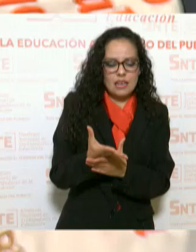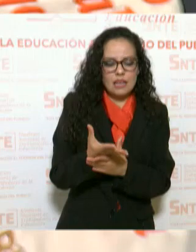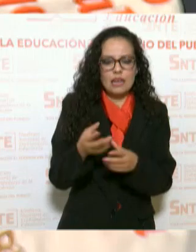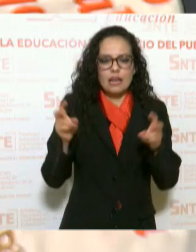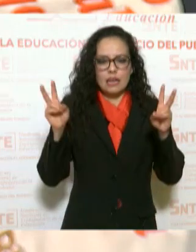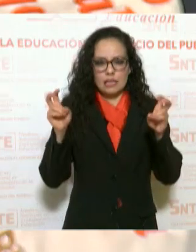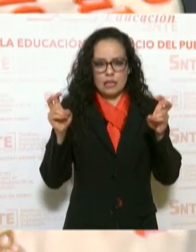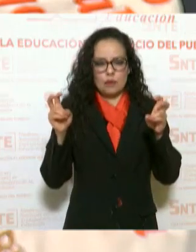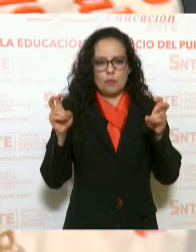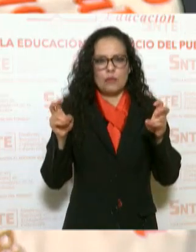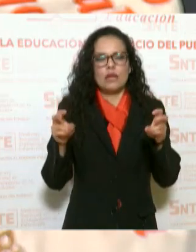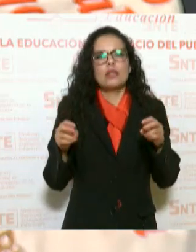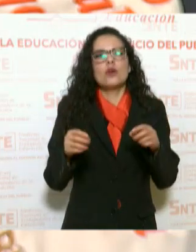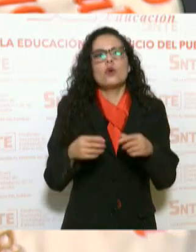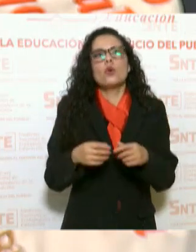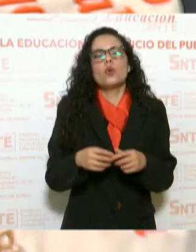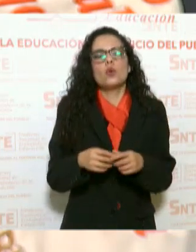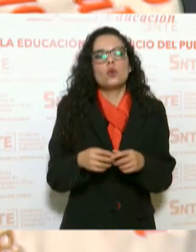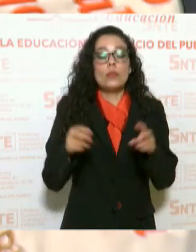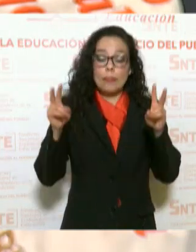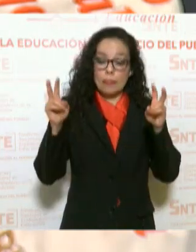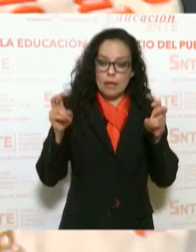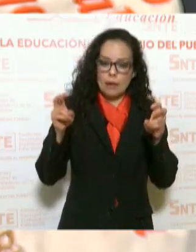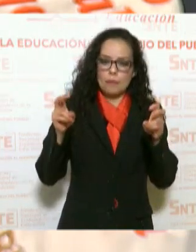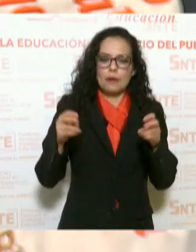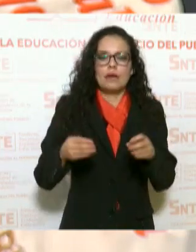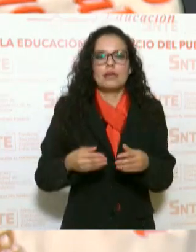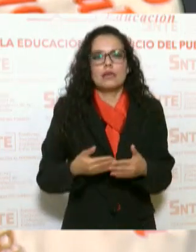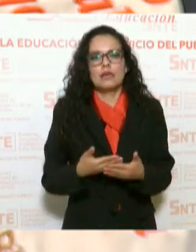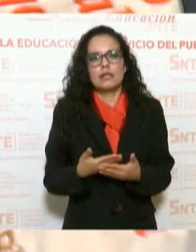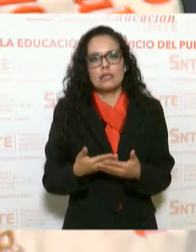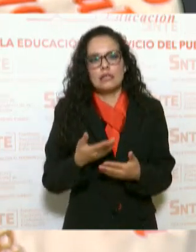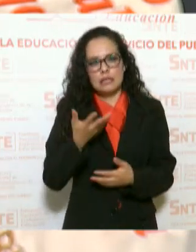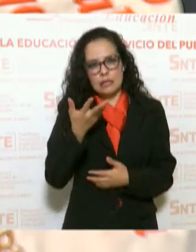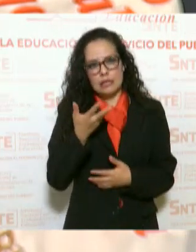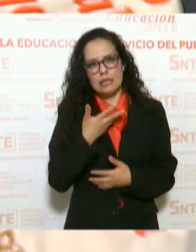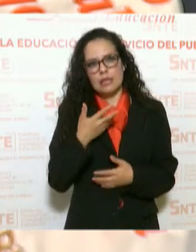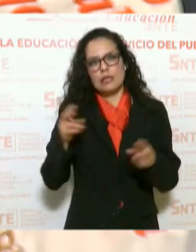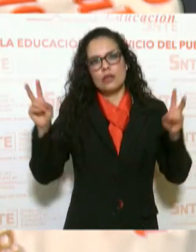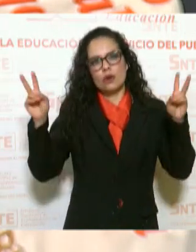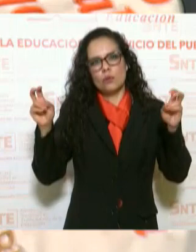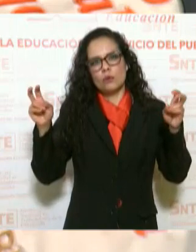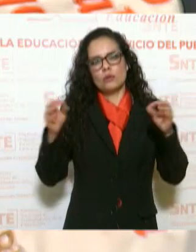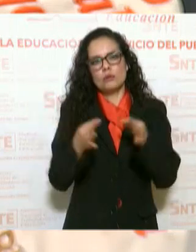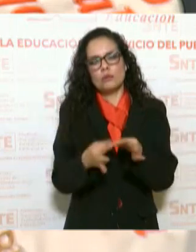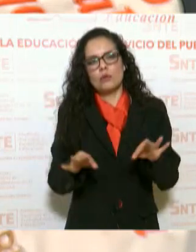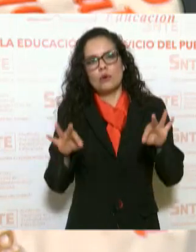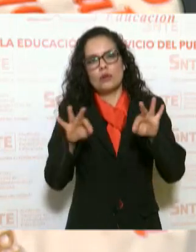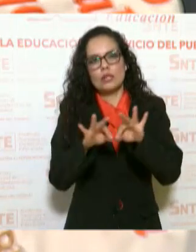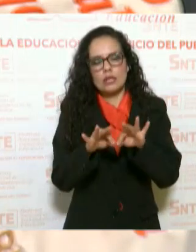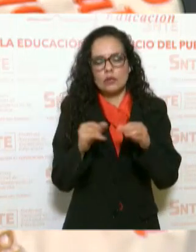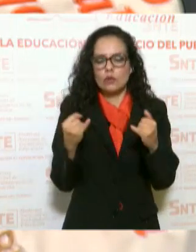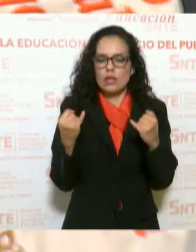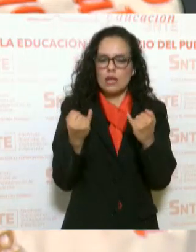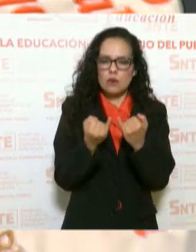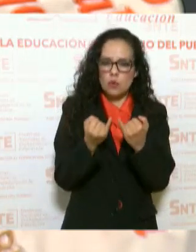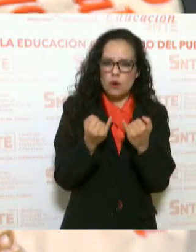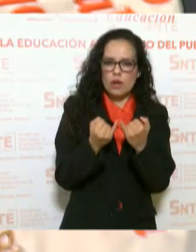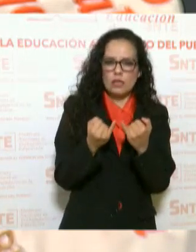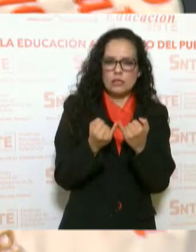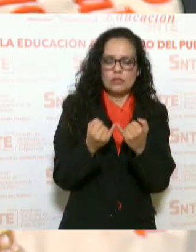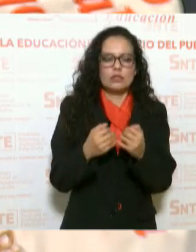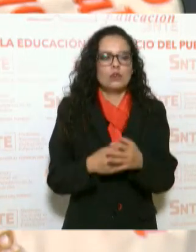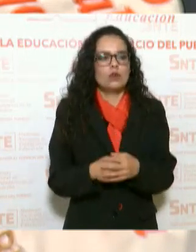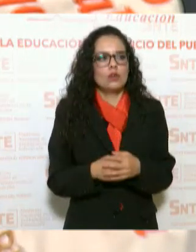nos lleva a una igualación corporativa y irnos hacia el sector